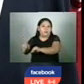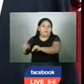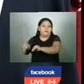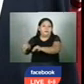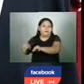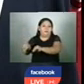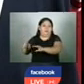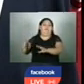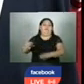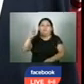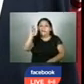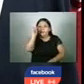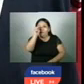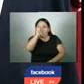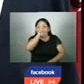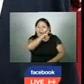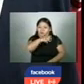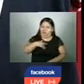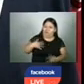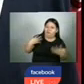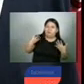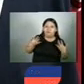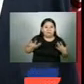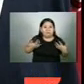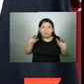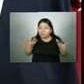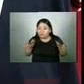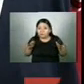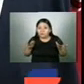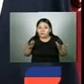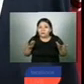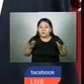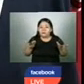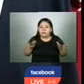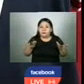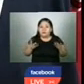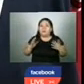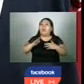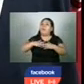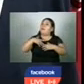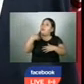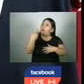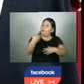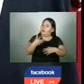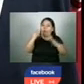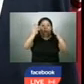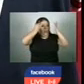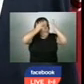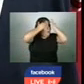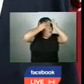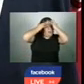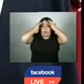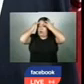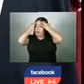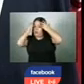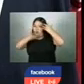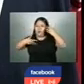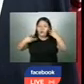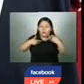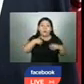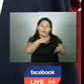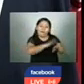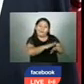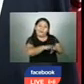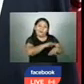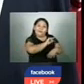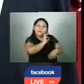Y fue extraño, pues nos tuvimos que esperar, verdad, a ver qué sucedía. Ya de ahí, pues la desesperación ya no pudo más. Y yo le dije,